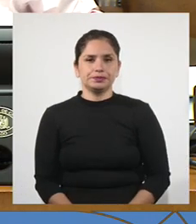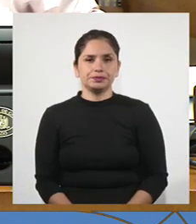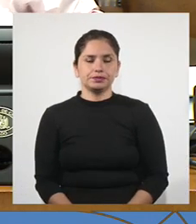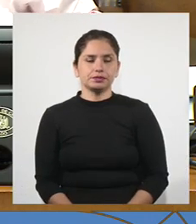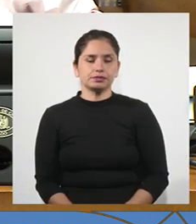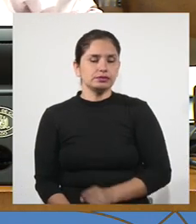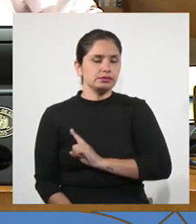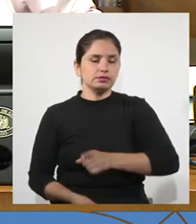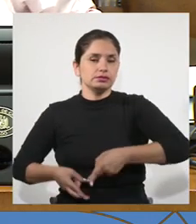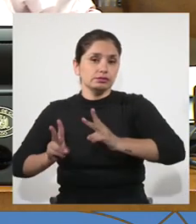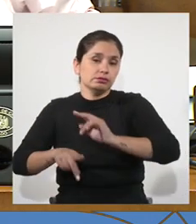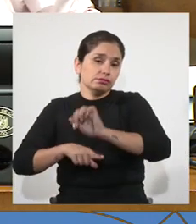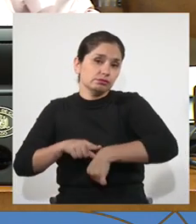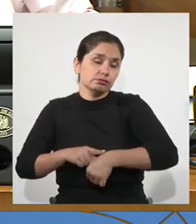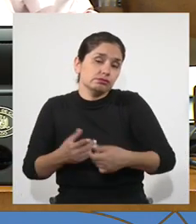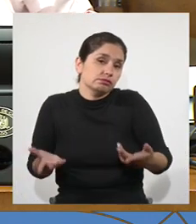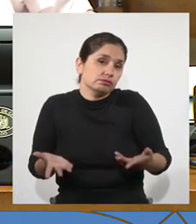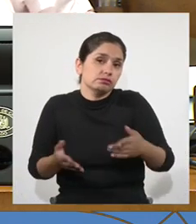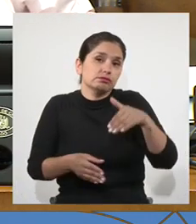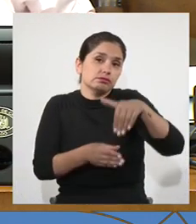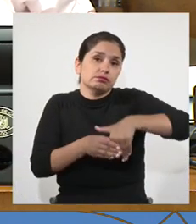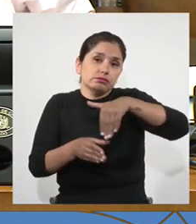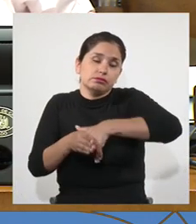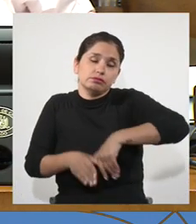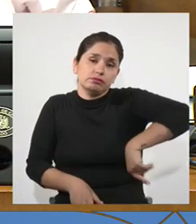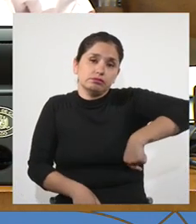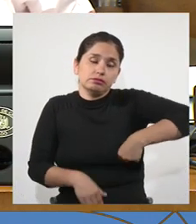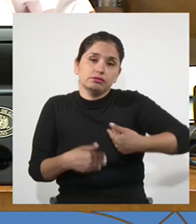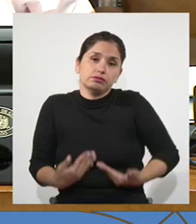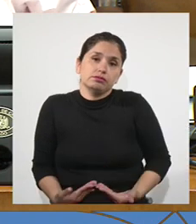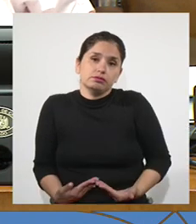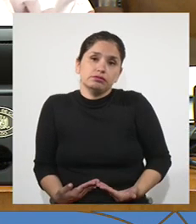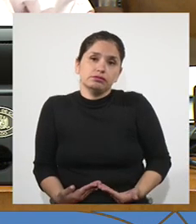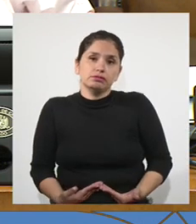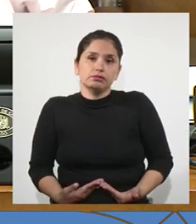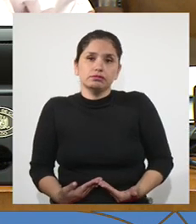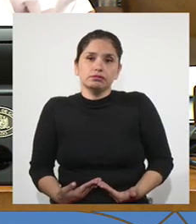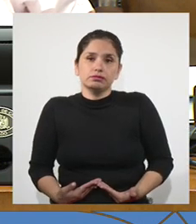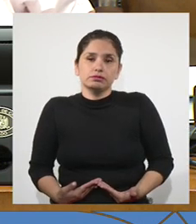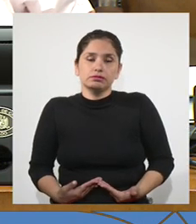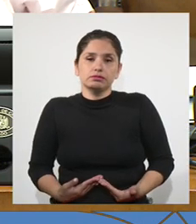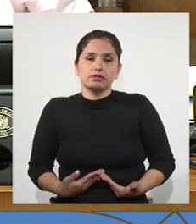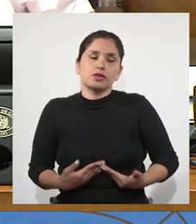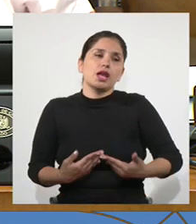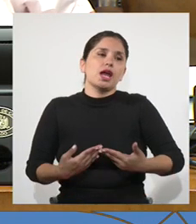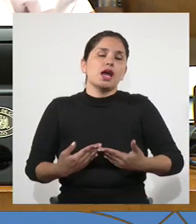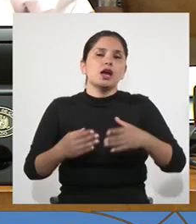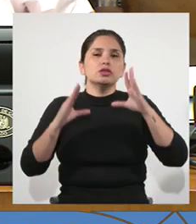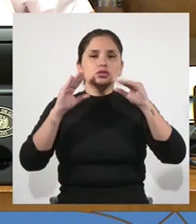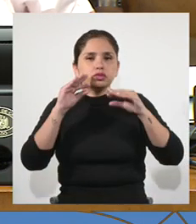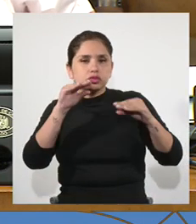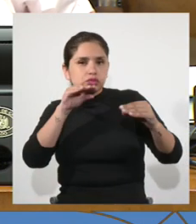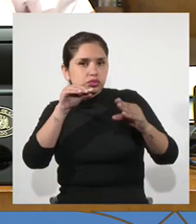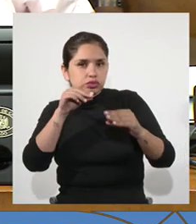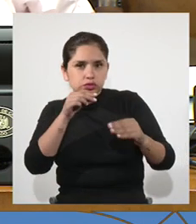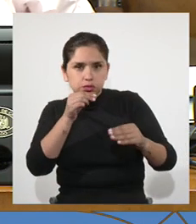claramente inadmisible, pero bueno, es lo que está votando el Senado ahora. Y La política.